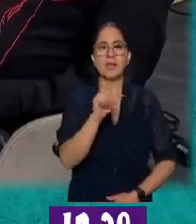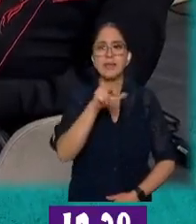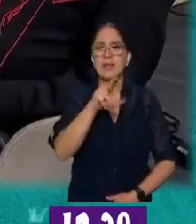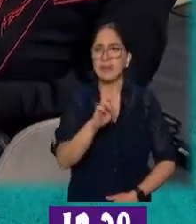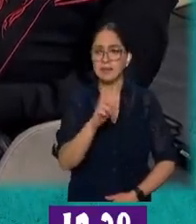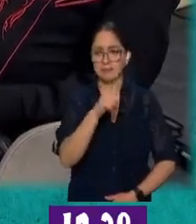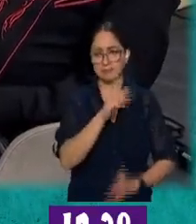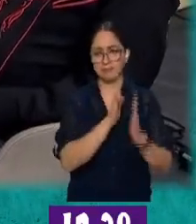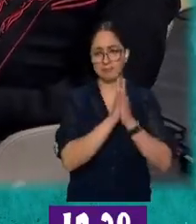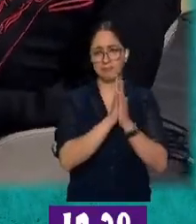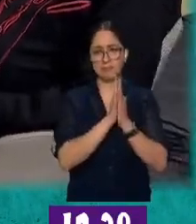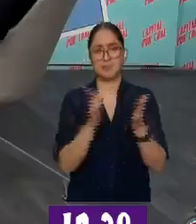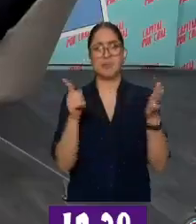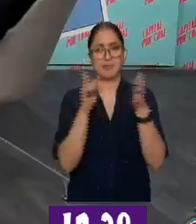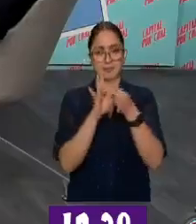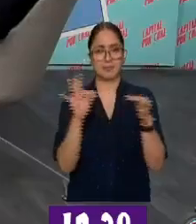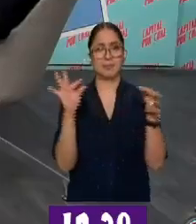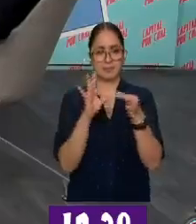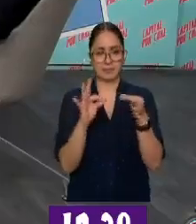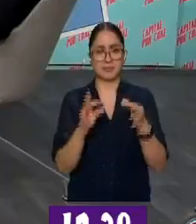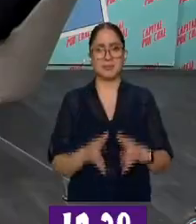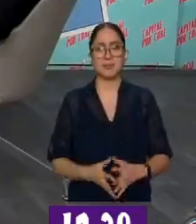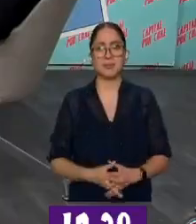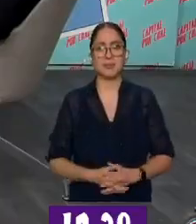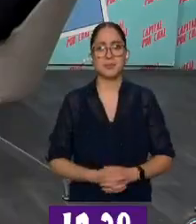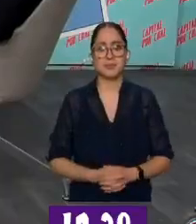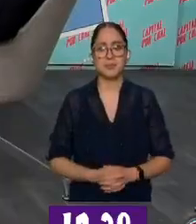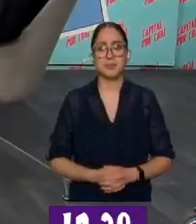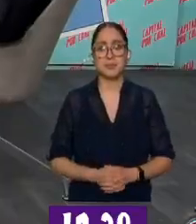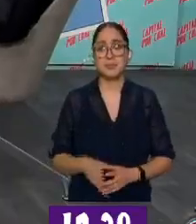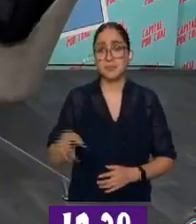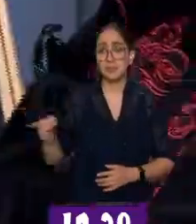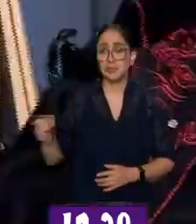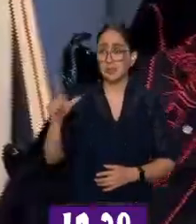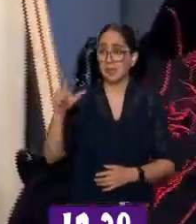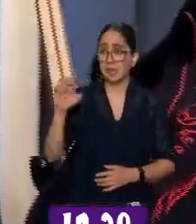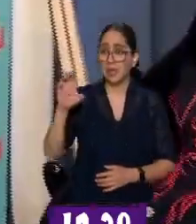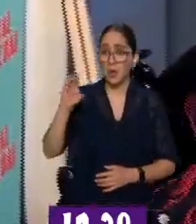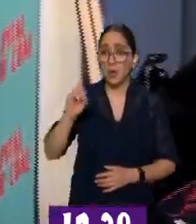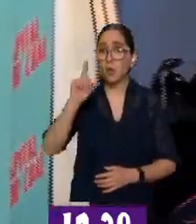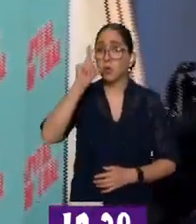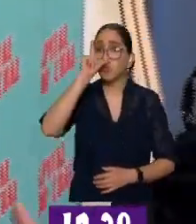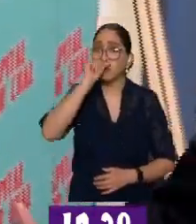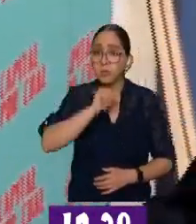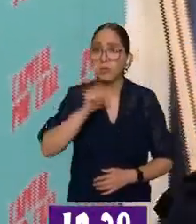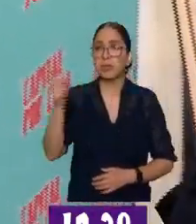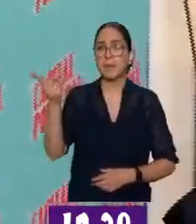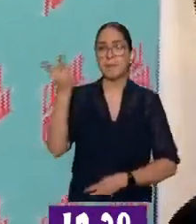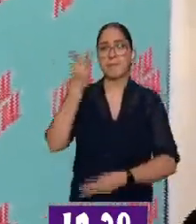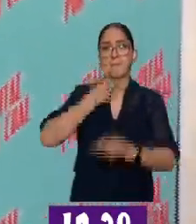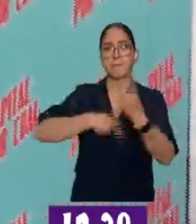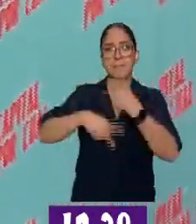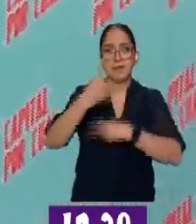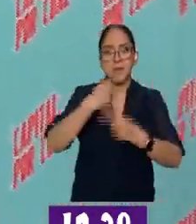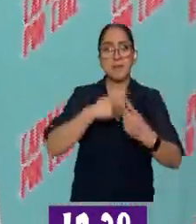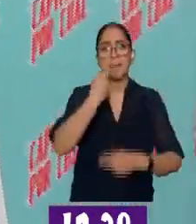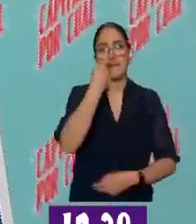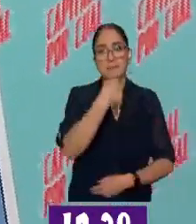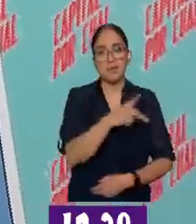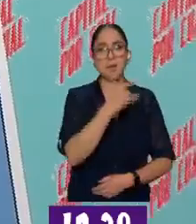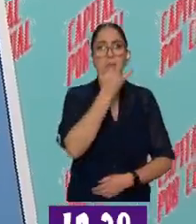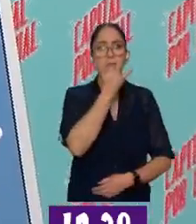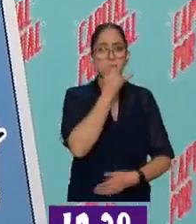Cuéntenos. Claro, pues, Leo ahorita se le complicó, tuvo un imprevisto y no pudo venir, pero pues manda sus disculpas,